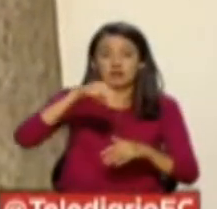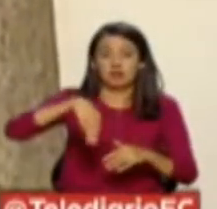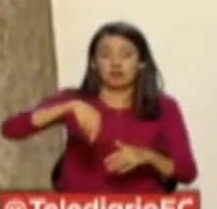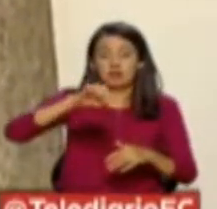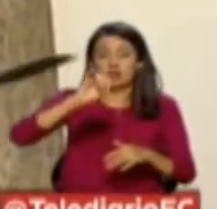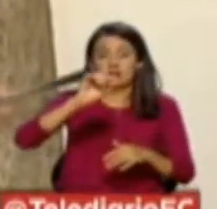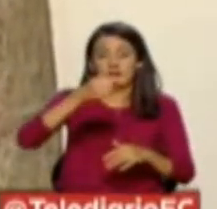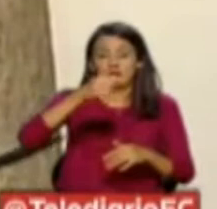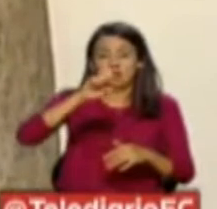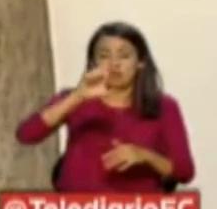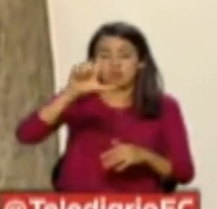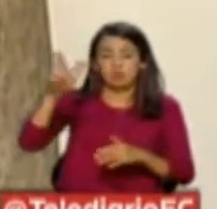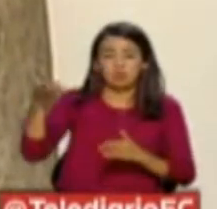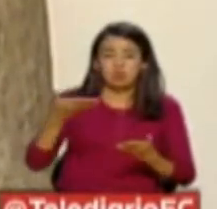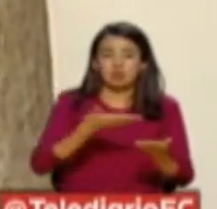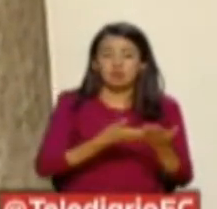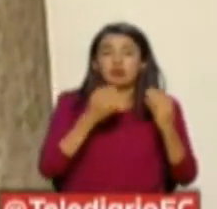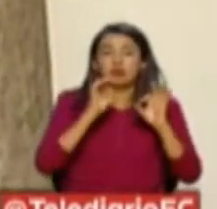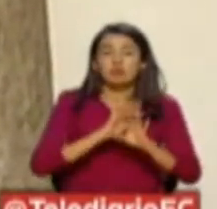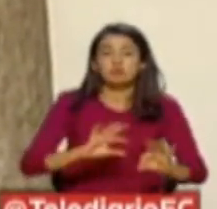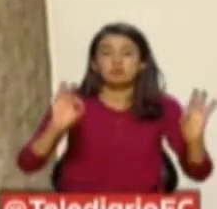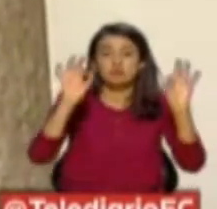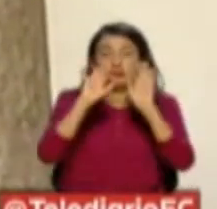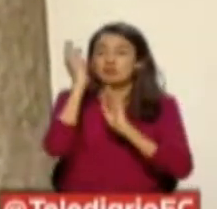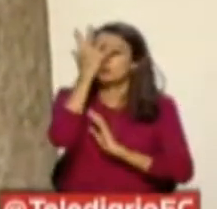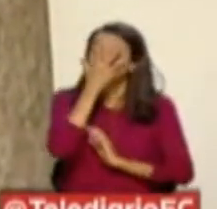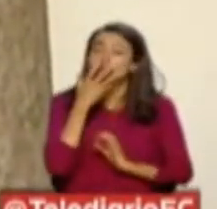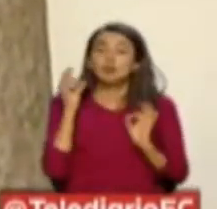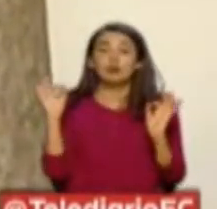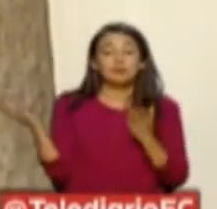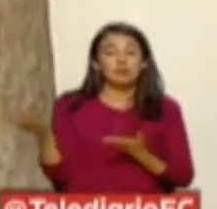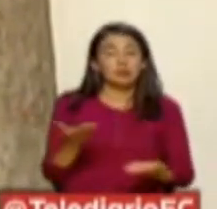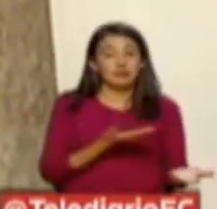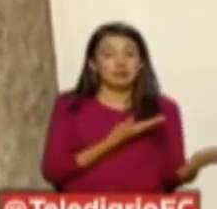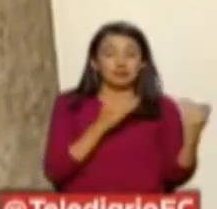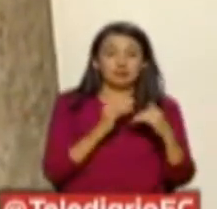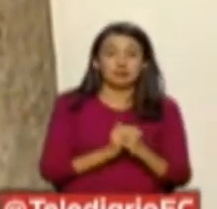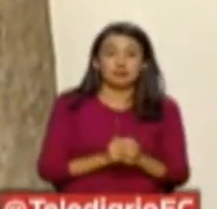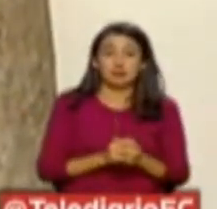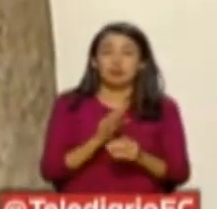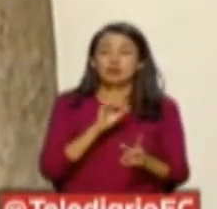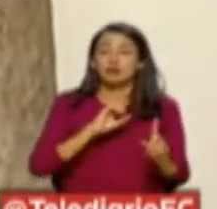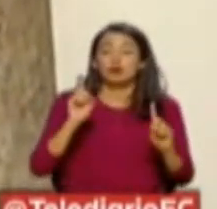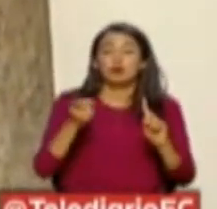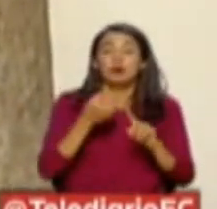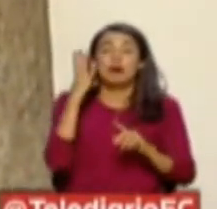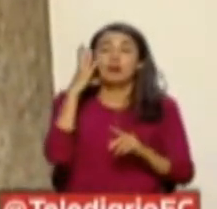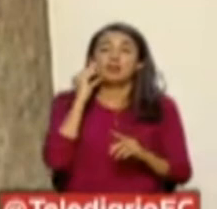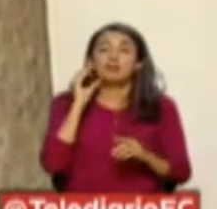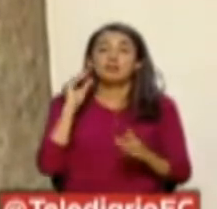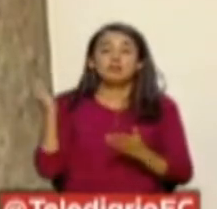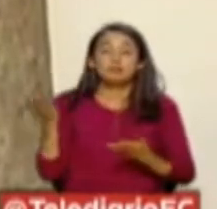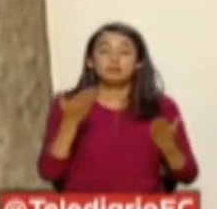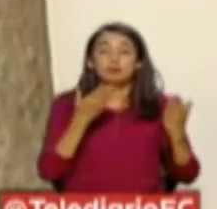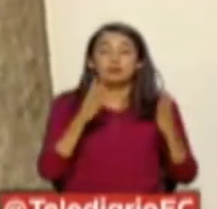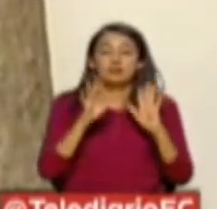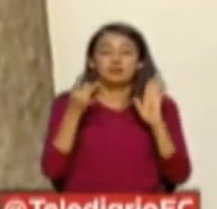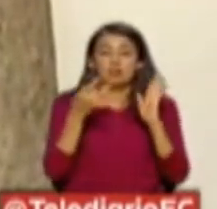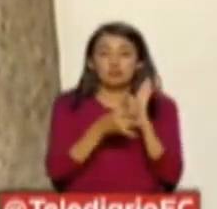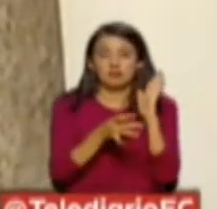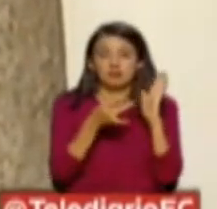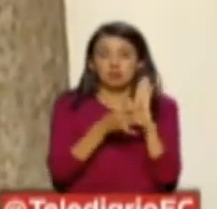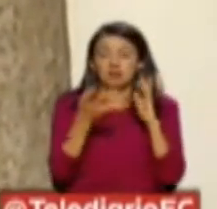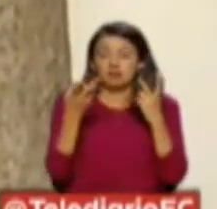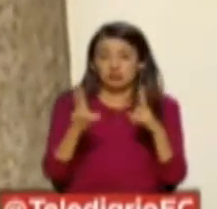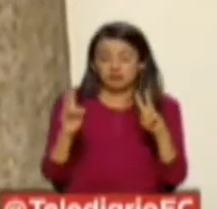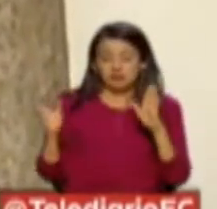podrán apreciar la hermosa arte de guillermo barros una primera experiencia en artes plásticas una vez que ha